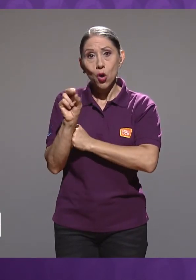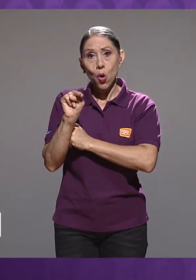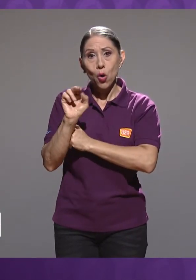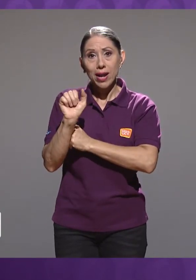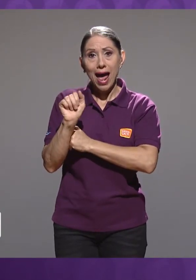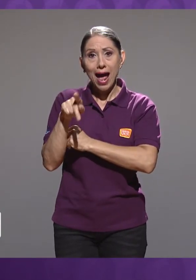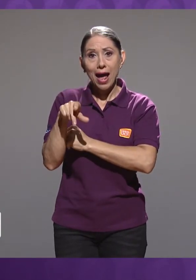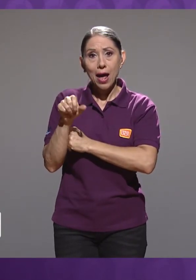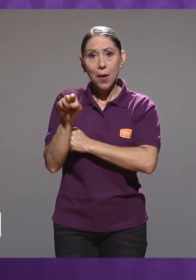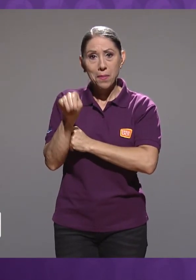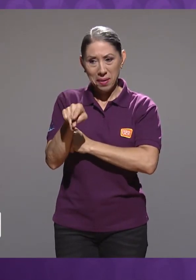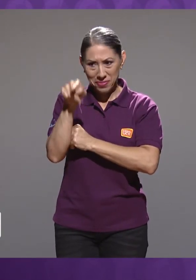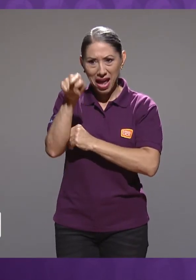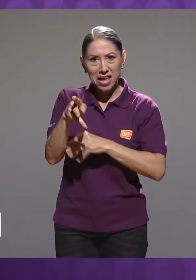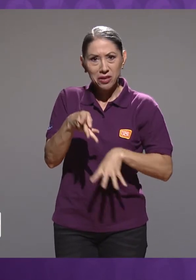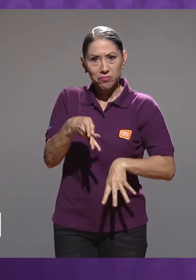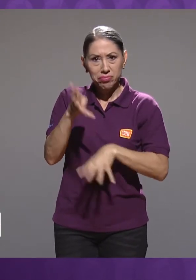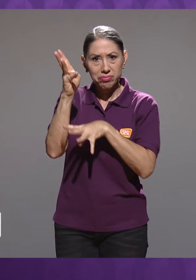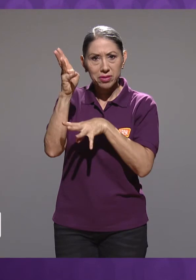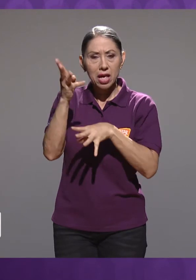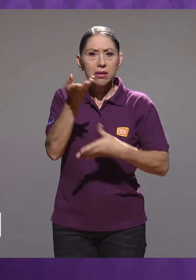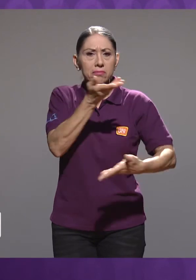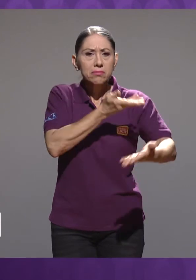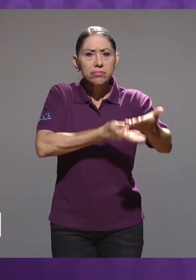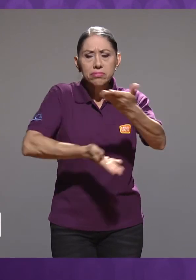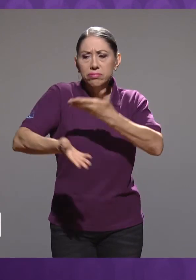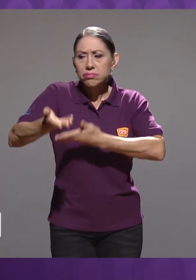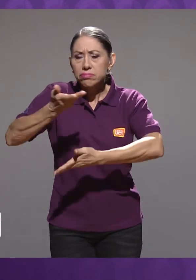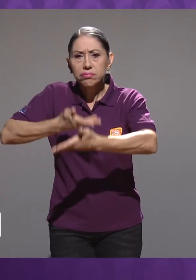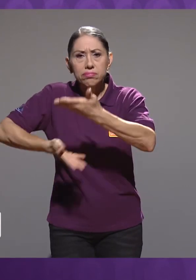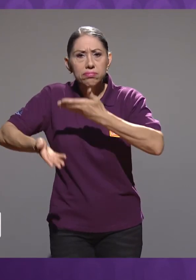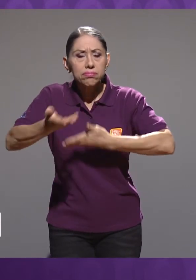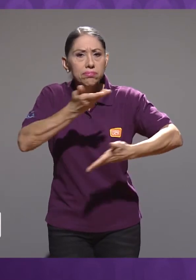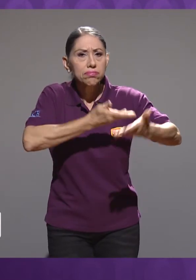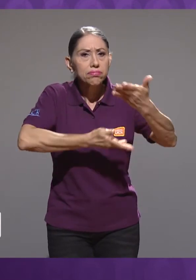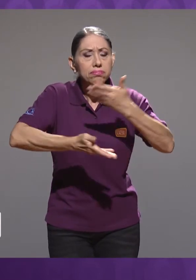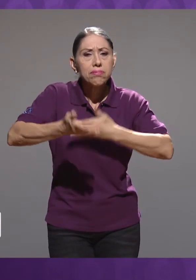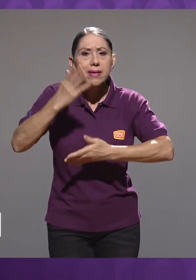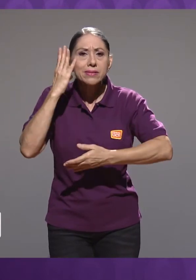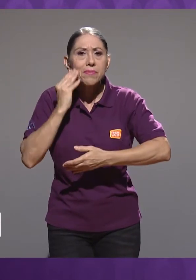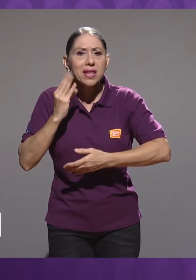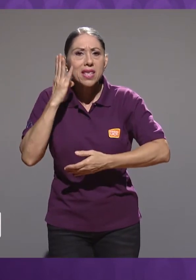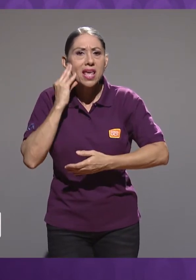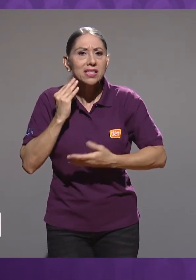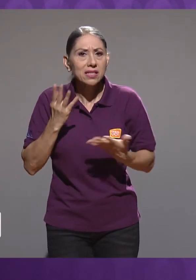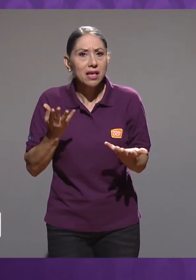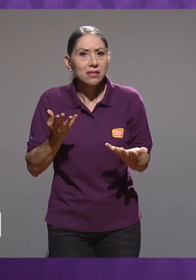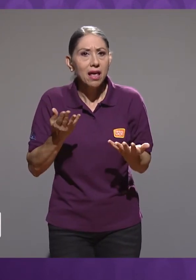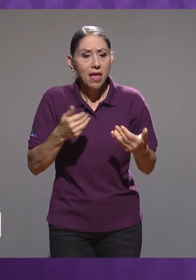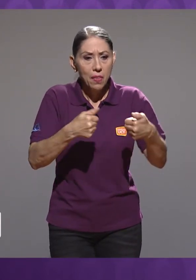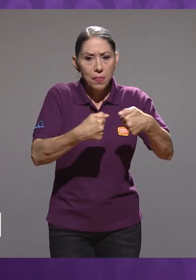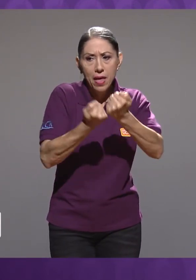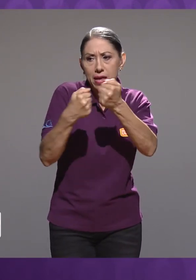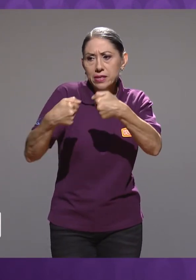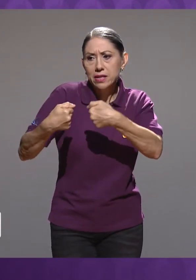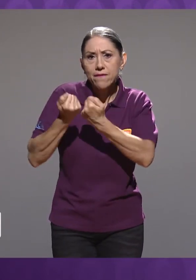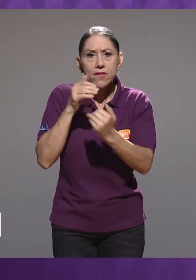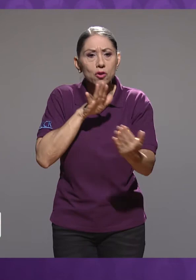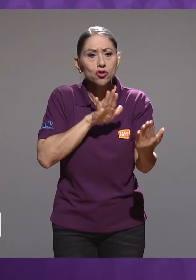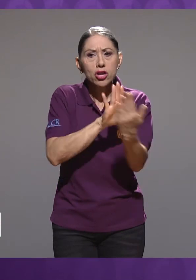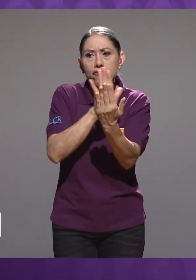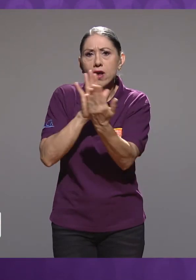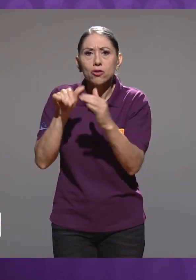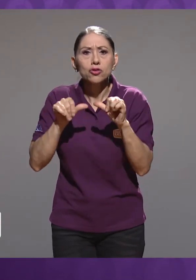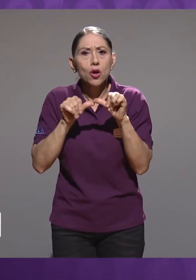CONAPAM, intercambiando experiencias acerca de cómo han resuelto los desafíos y los